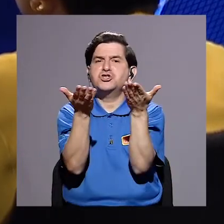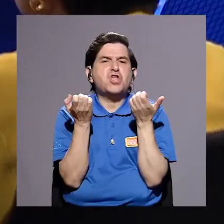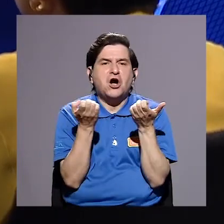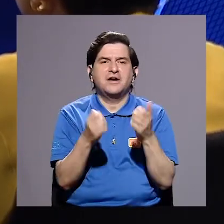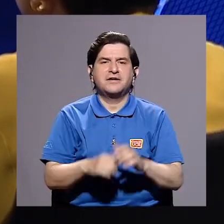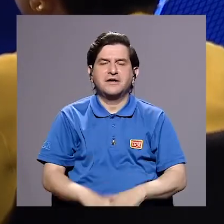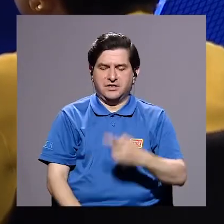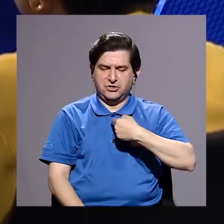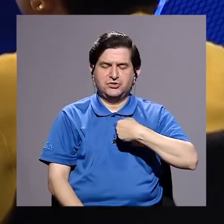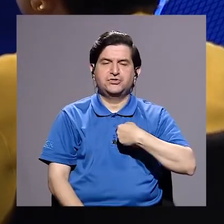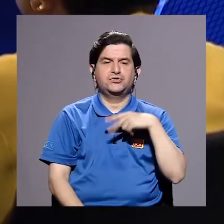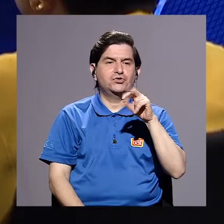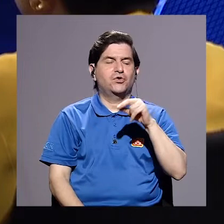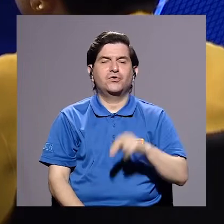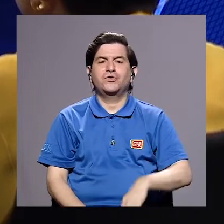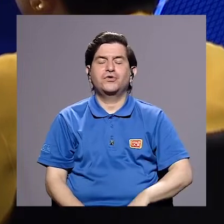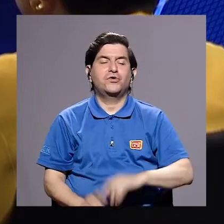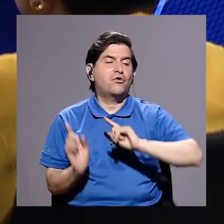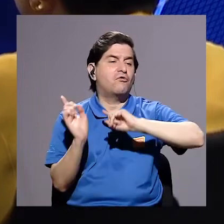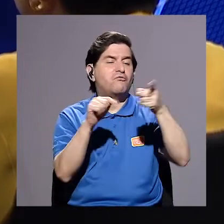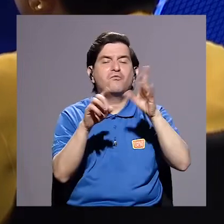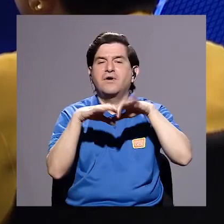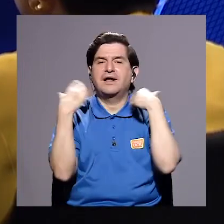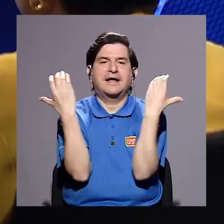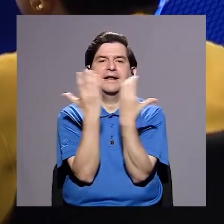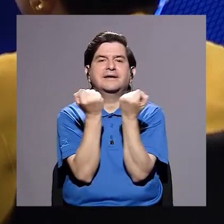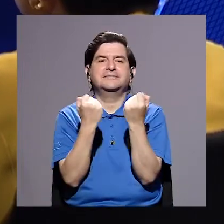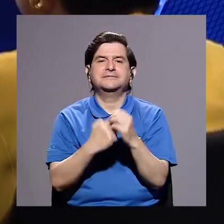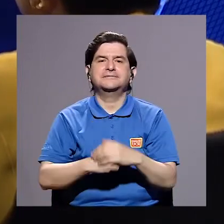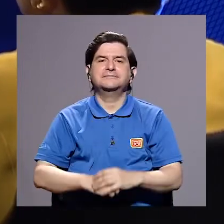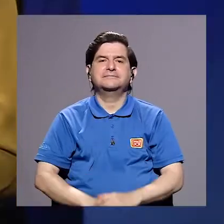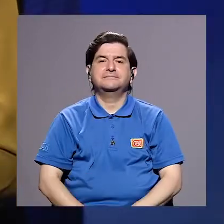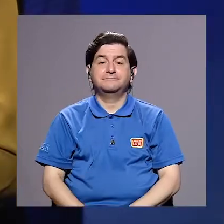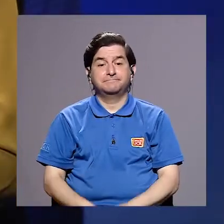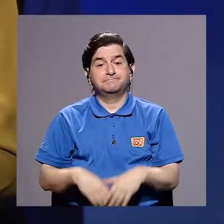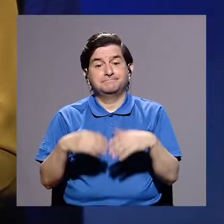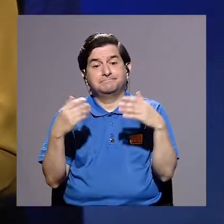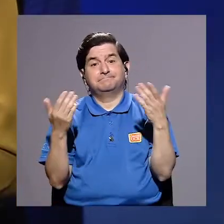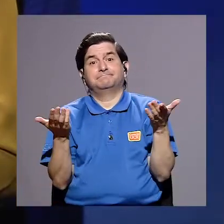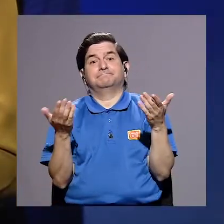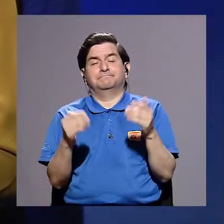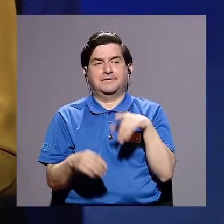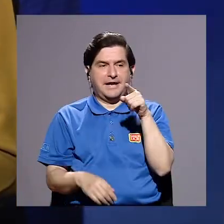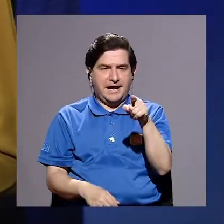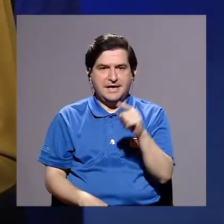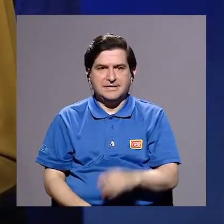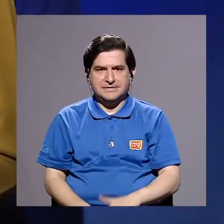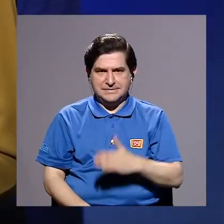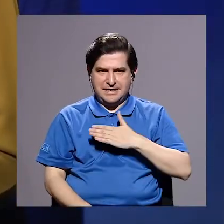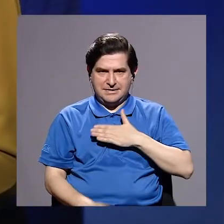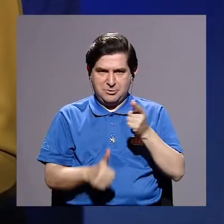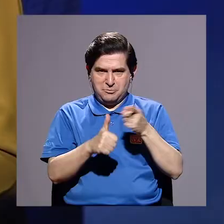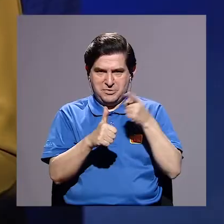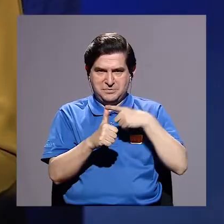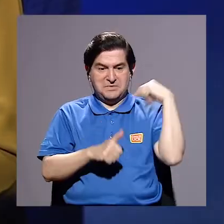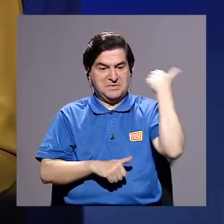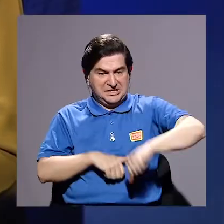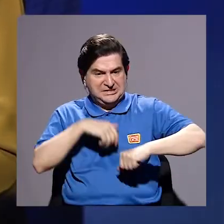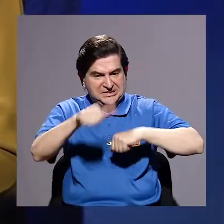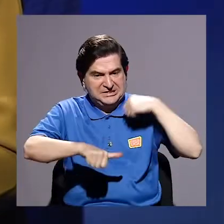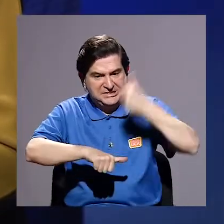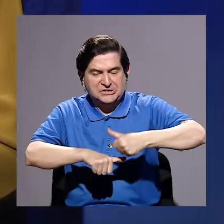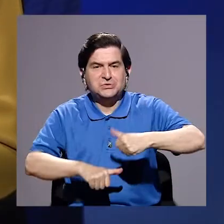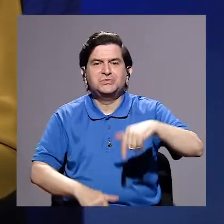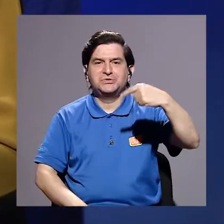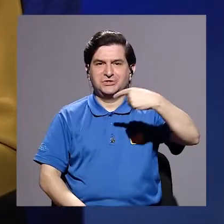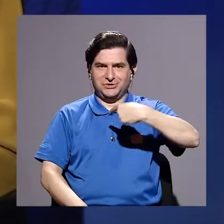daba la gana porque yo no había estado presente en sus clases. Así es que esa fue una de mis primeras